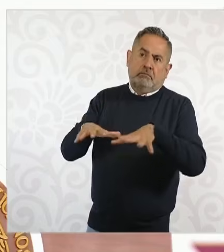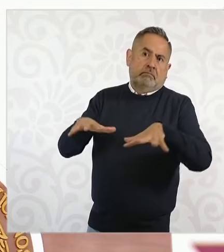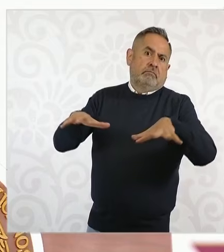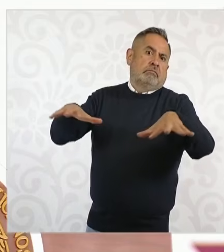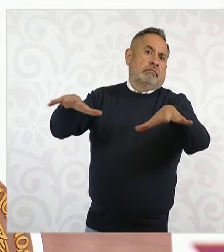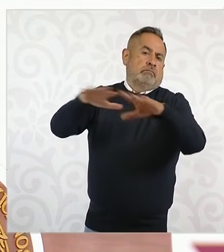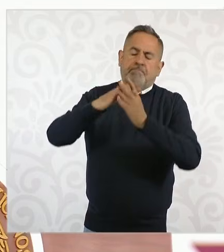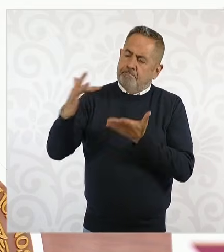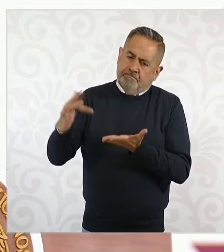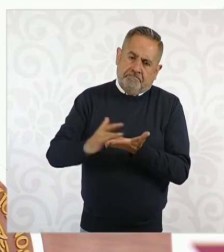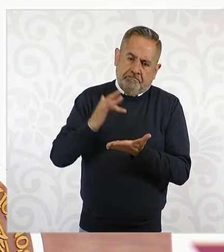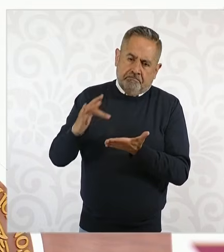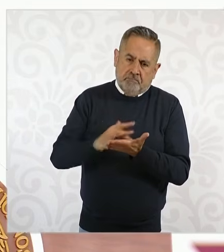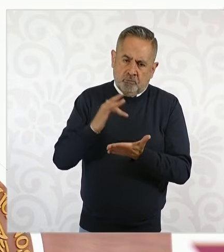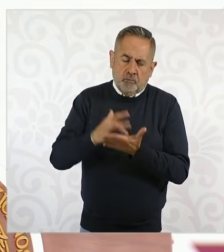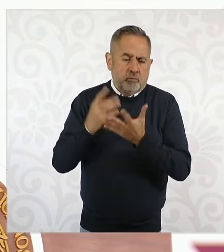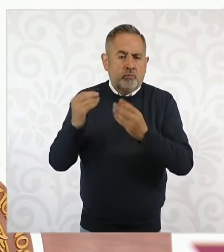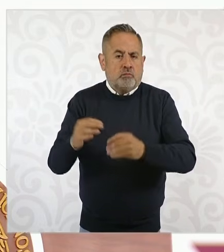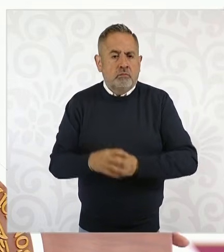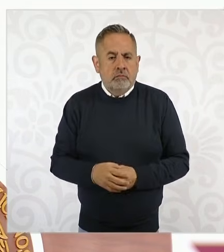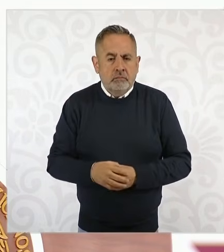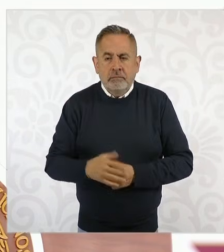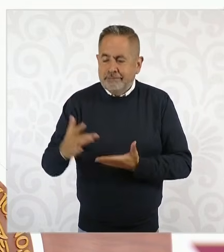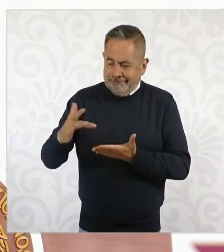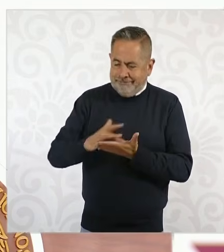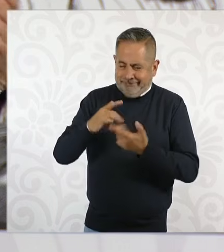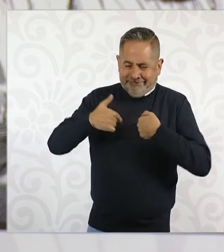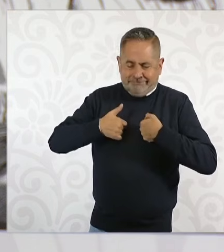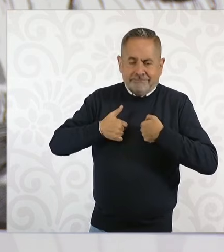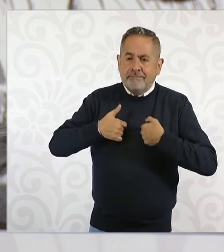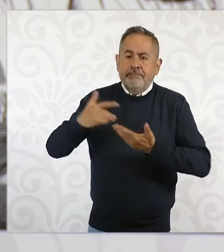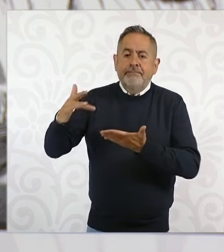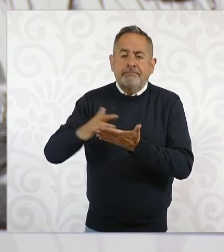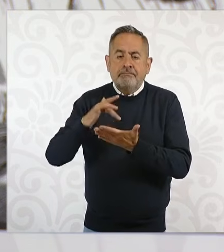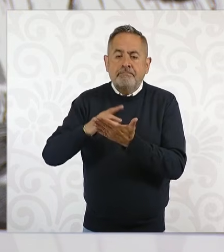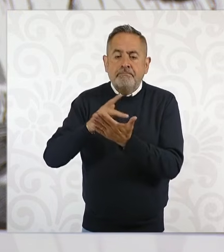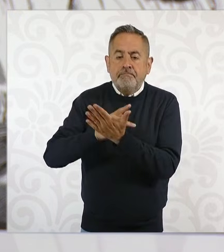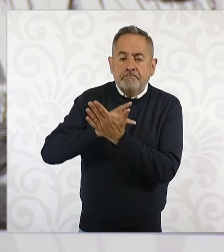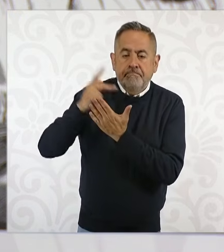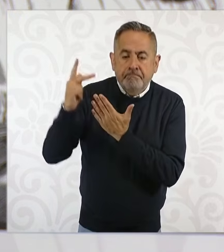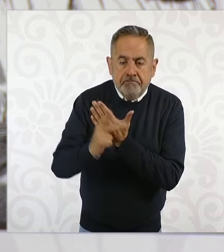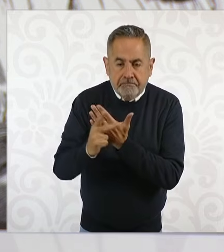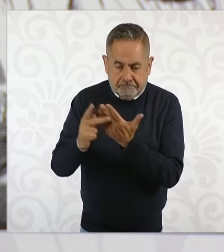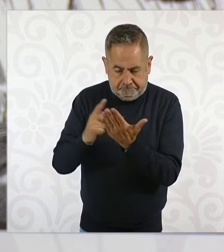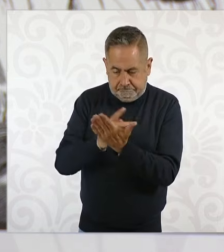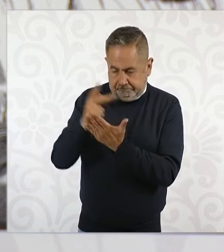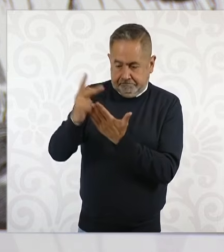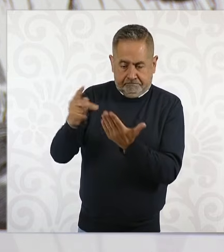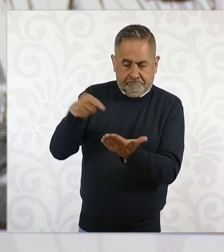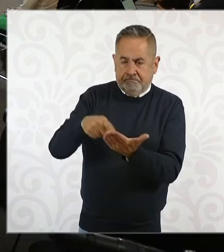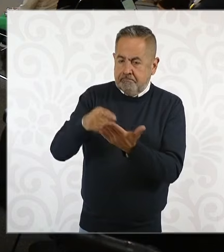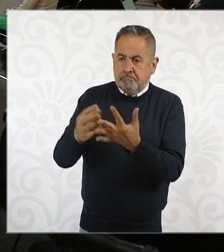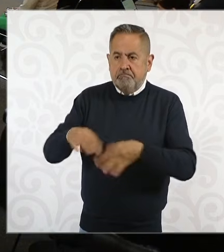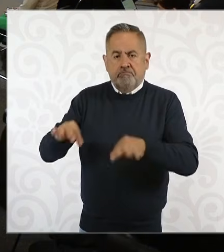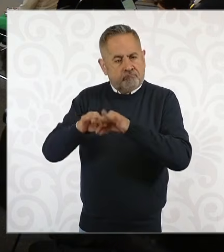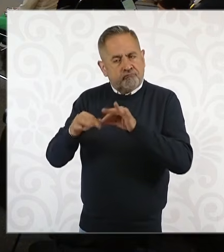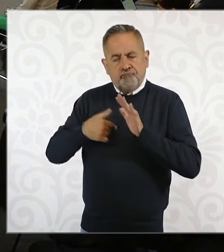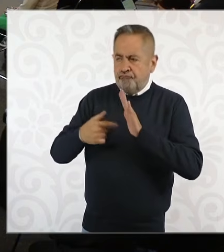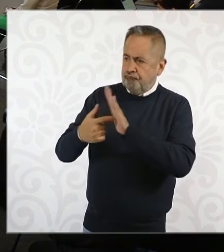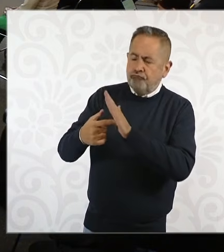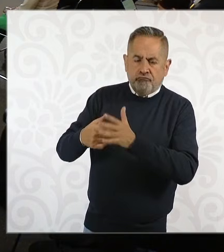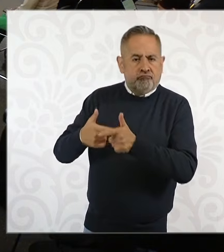apoyo que hay. Y no es a la presidenta, sino al proyecto de nación que representamos. Le agradezco, Presidenta. Gracias. Buen